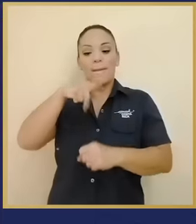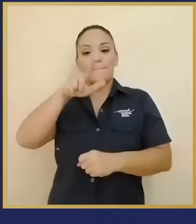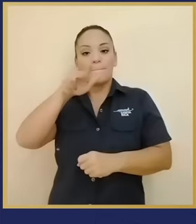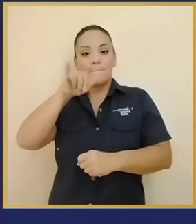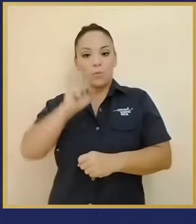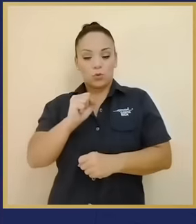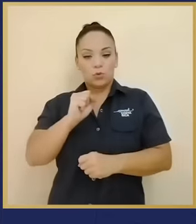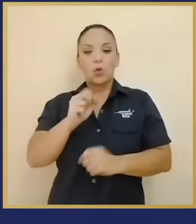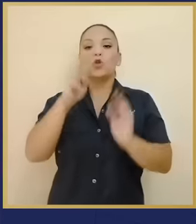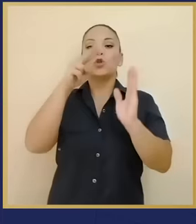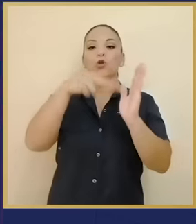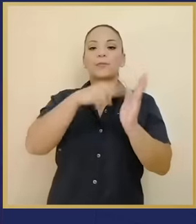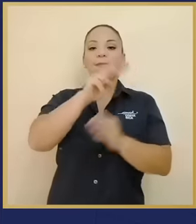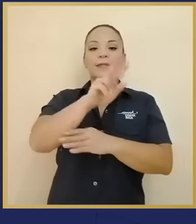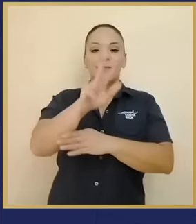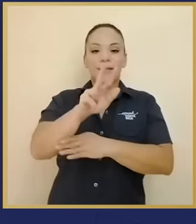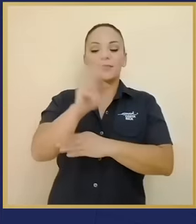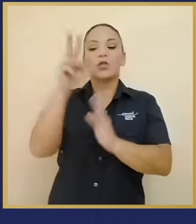Segura Plus